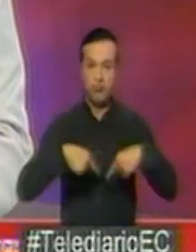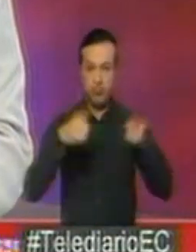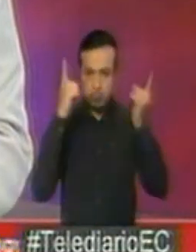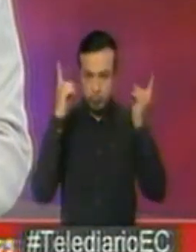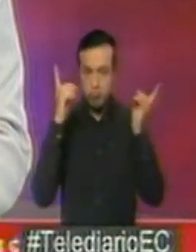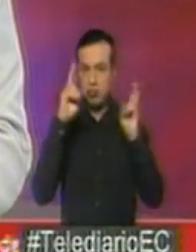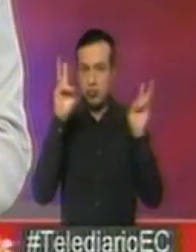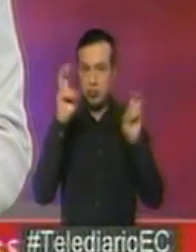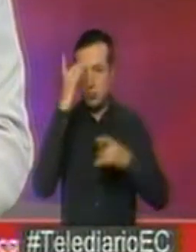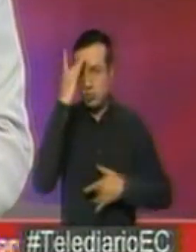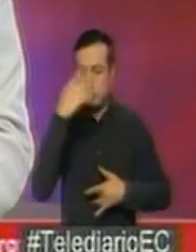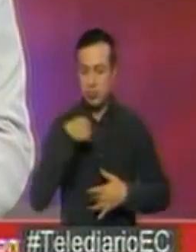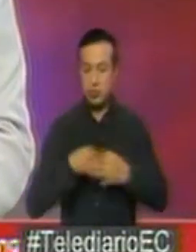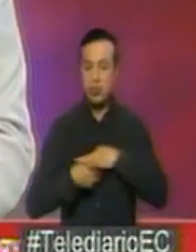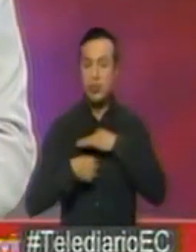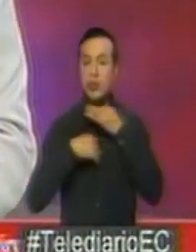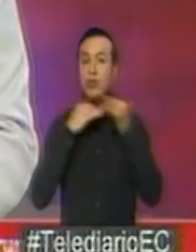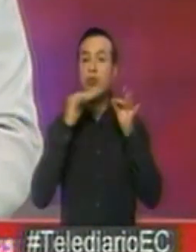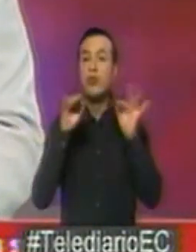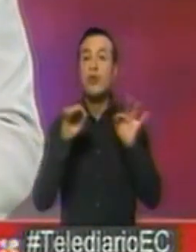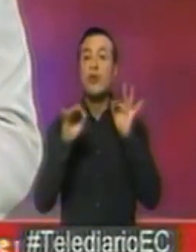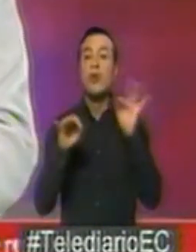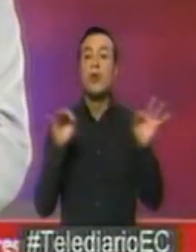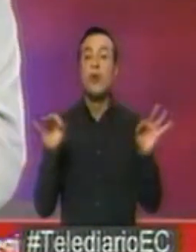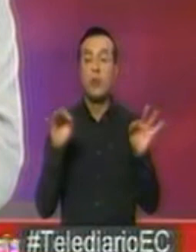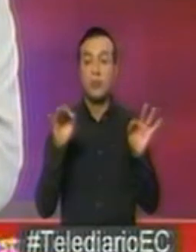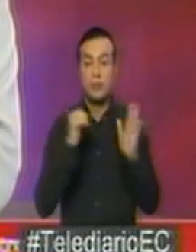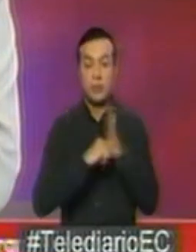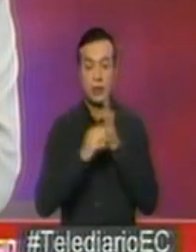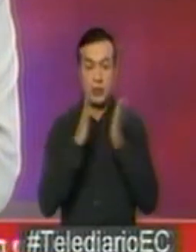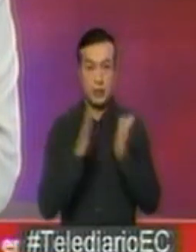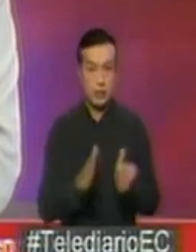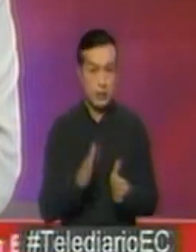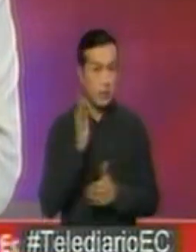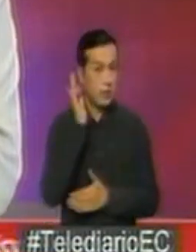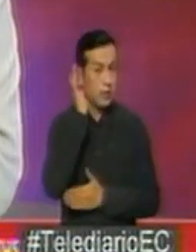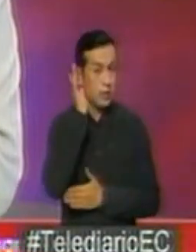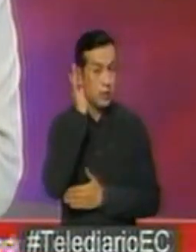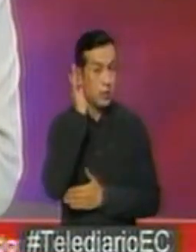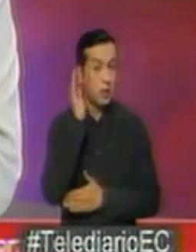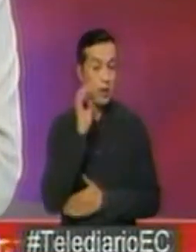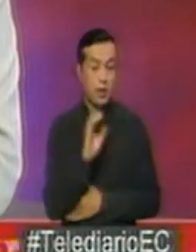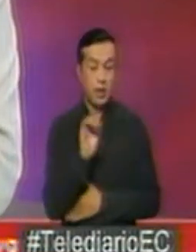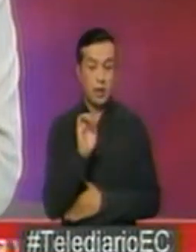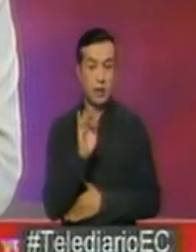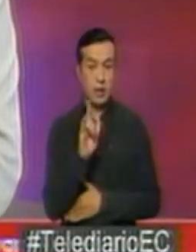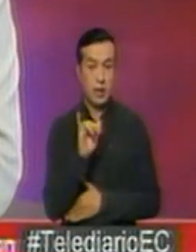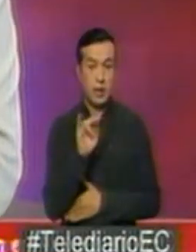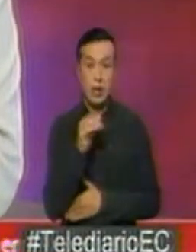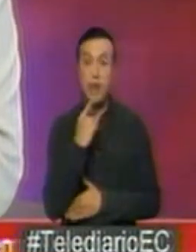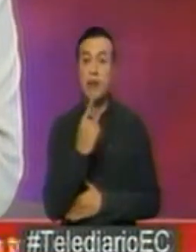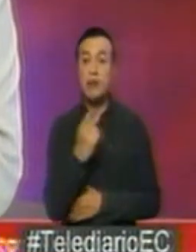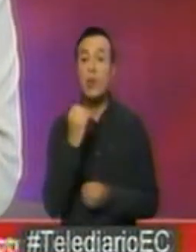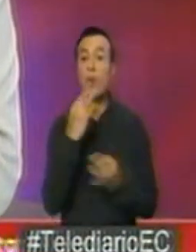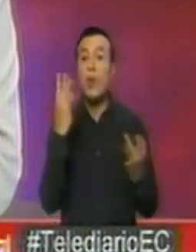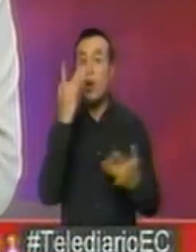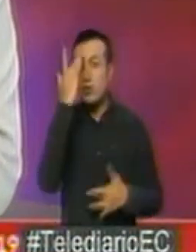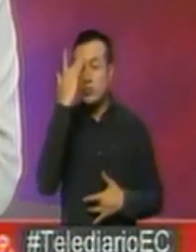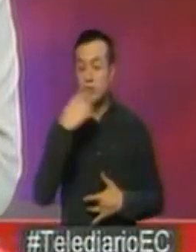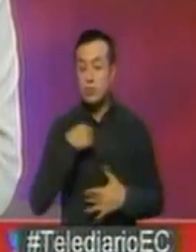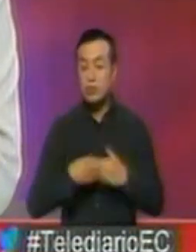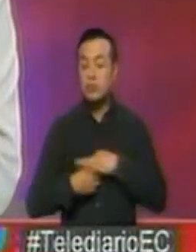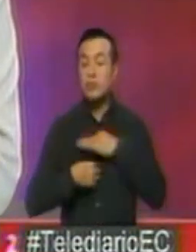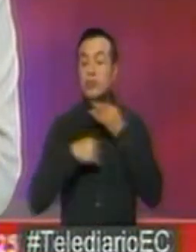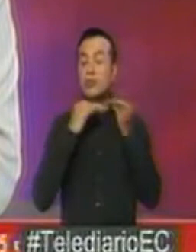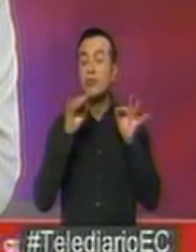instalaciones del ECU 911 en Guayaquil. La ministra de Salud, Catalina Andramuño, confirmó que se elevó a 19 los casos